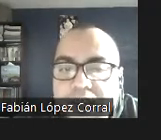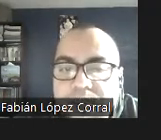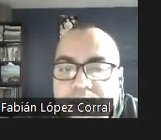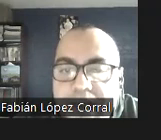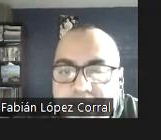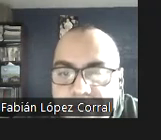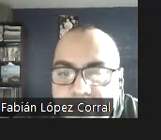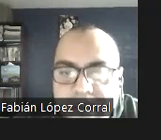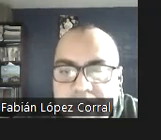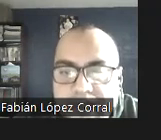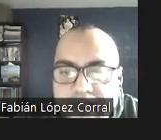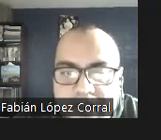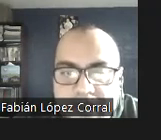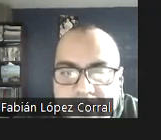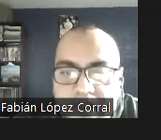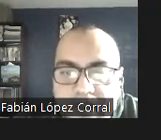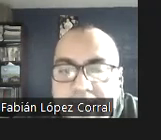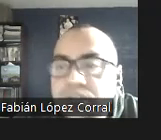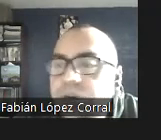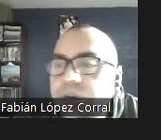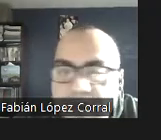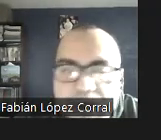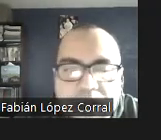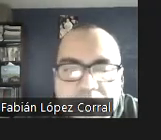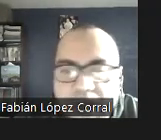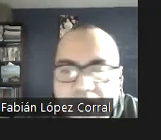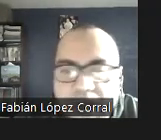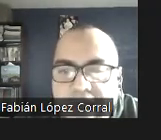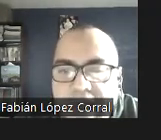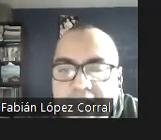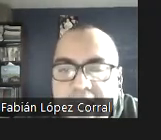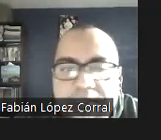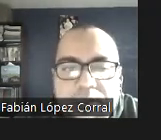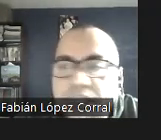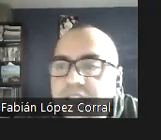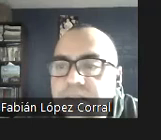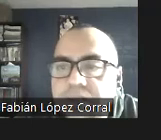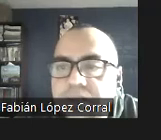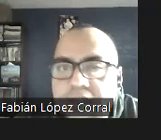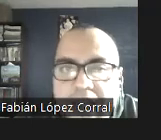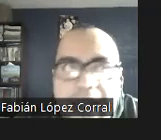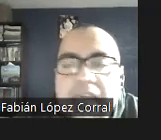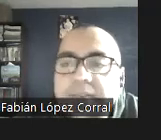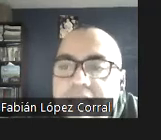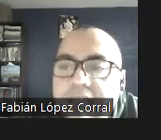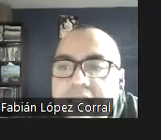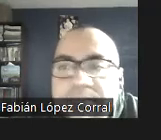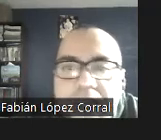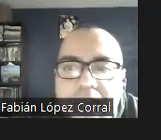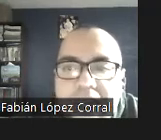el movimiento de las placas tectónicas y esto Bueno es un reflejo de El dinamismo que tiene el planeta